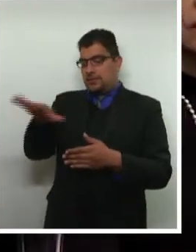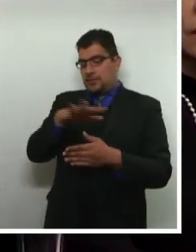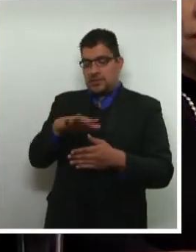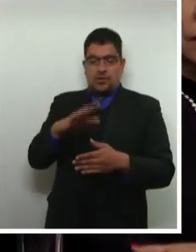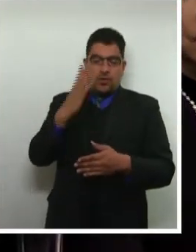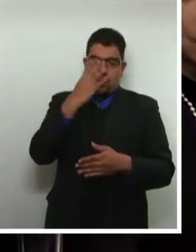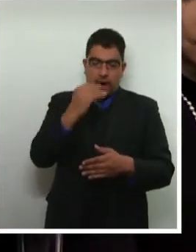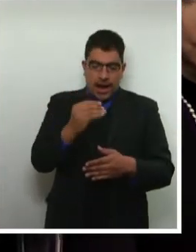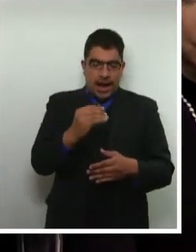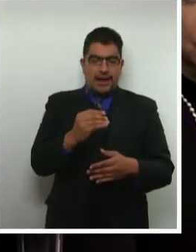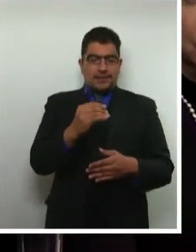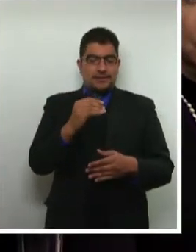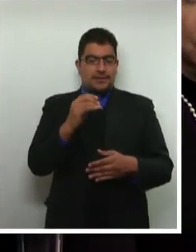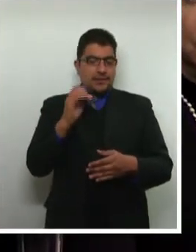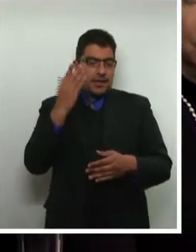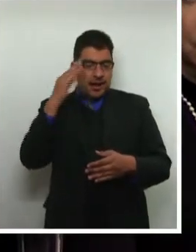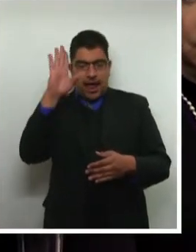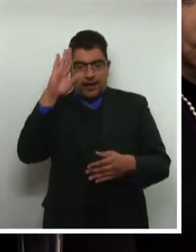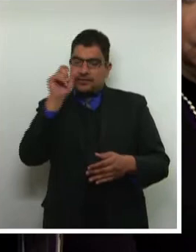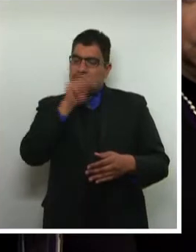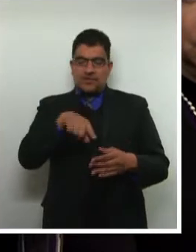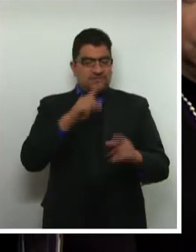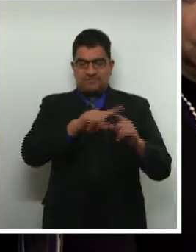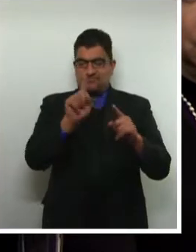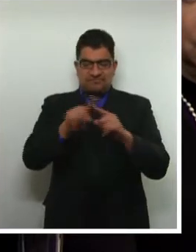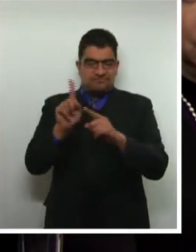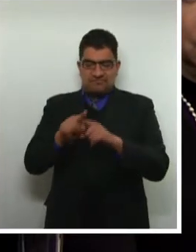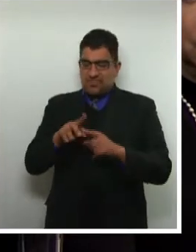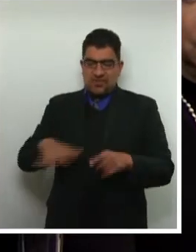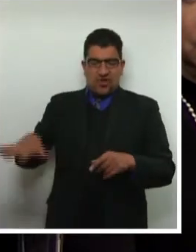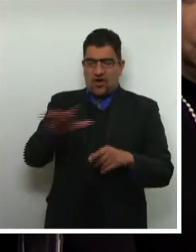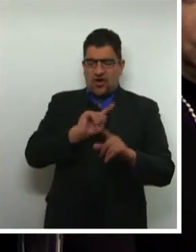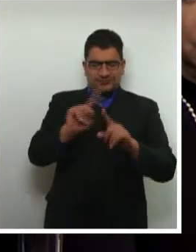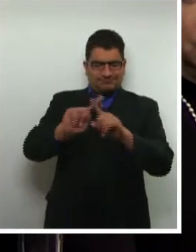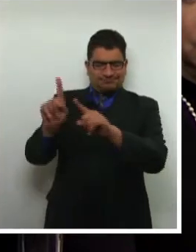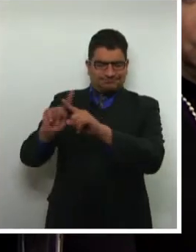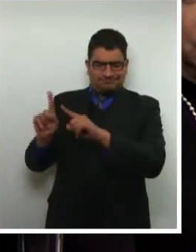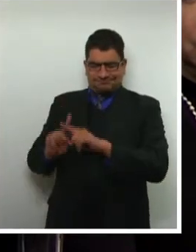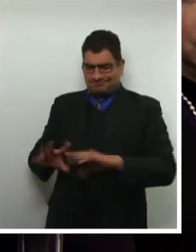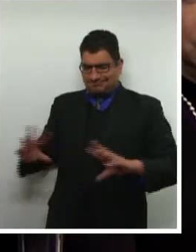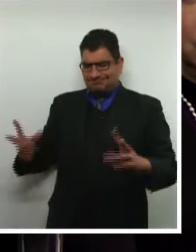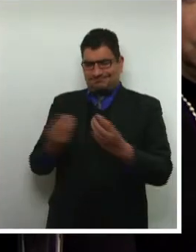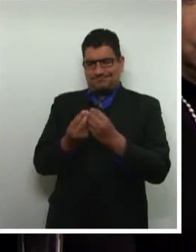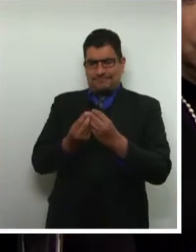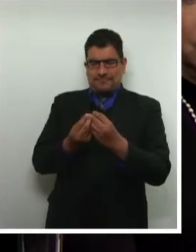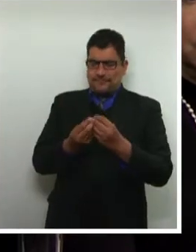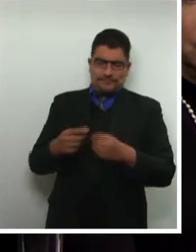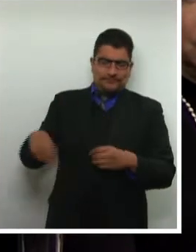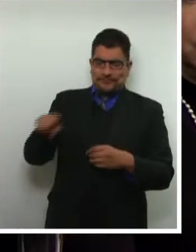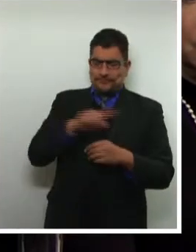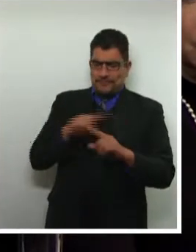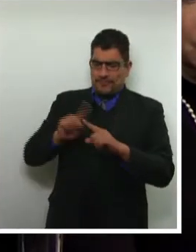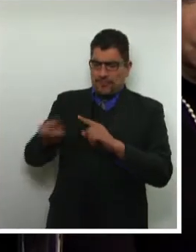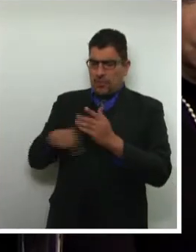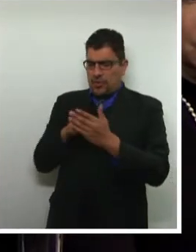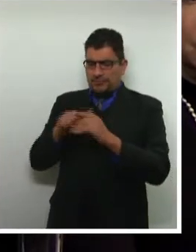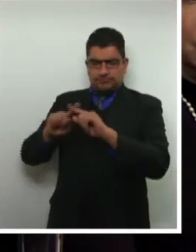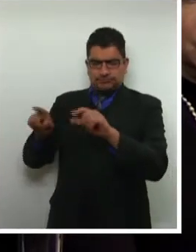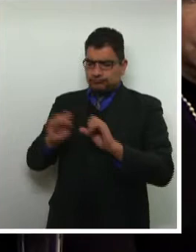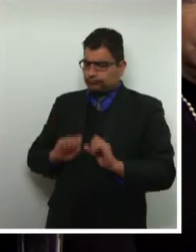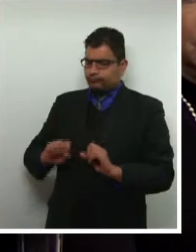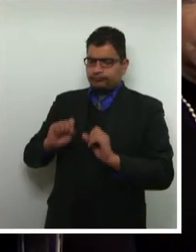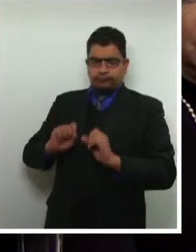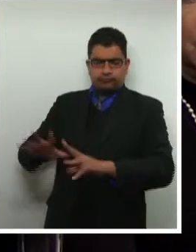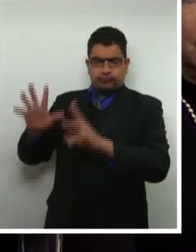de San Ángel, etcétera. Tenemos una serie de inmuebles que están totalmente en